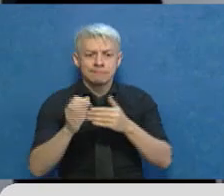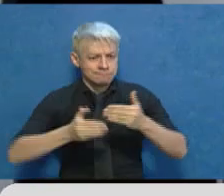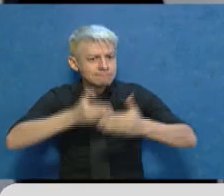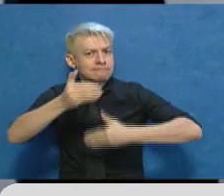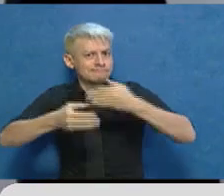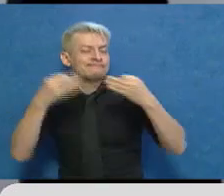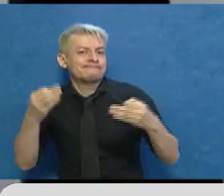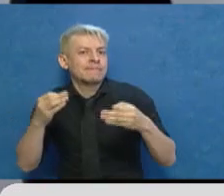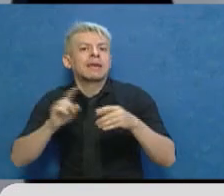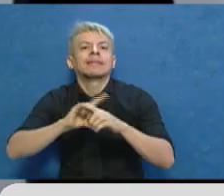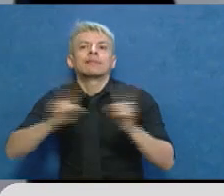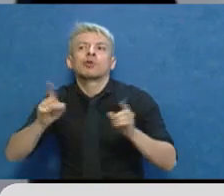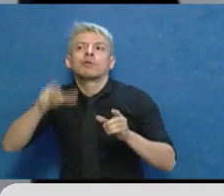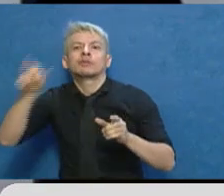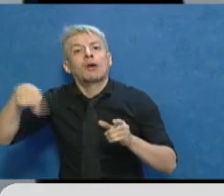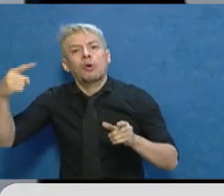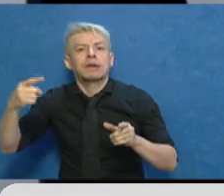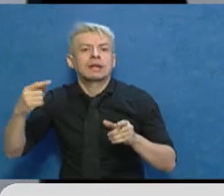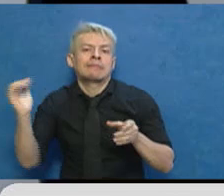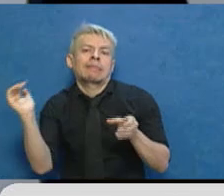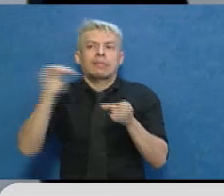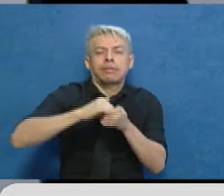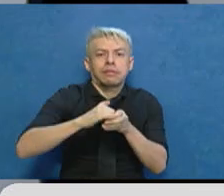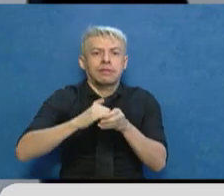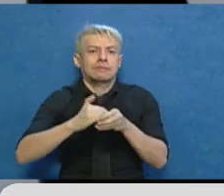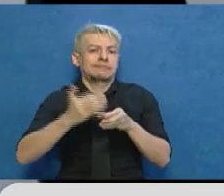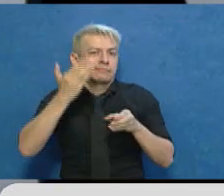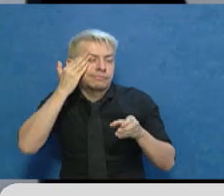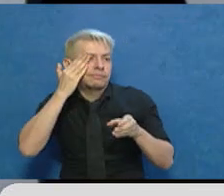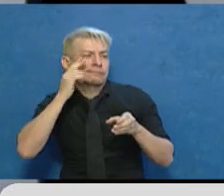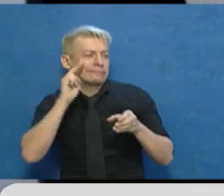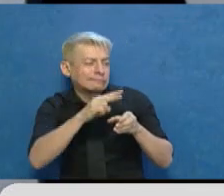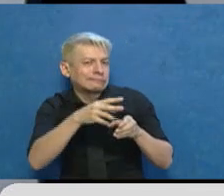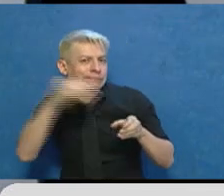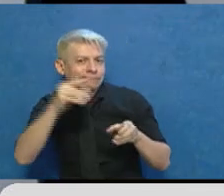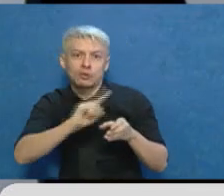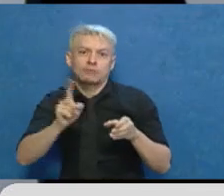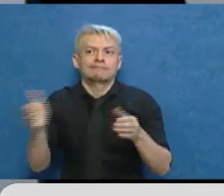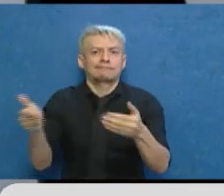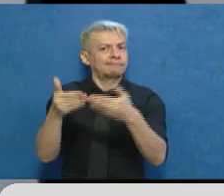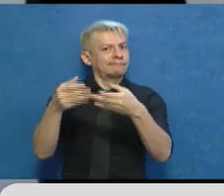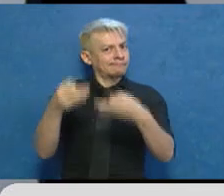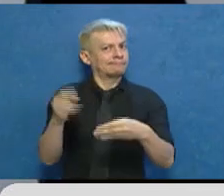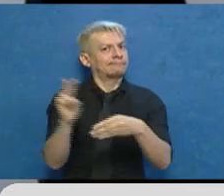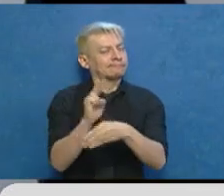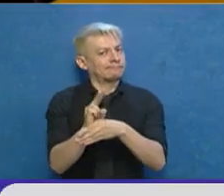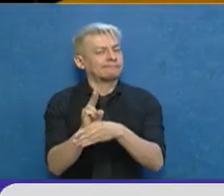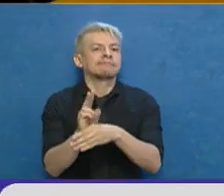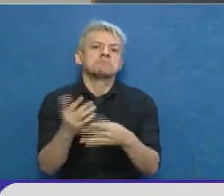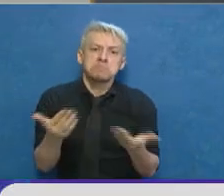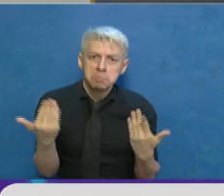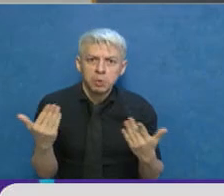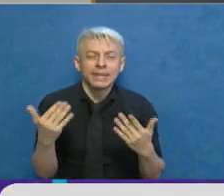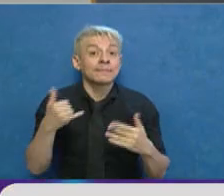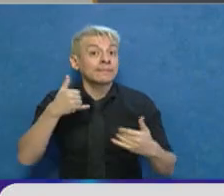ser hackeado de alguna manera. Y esto nos va a ayudar a poder filmar